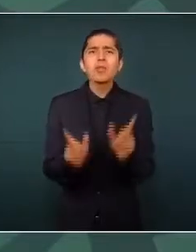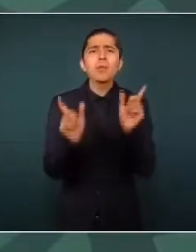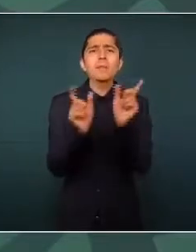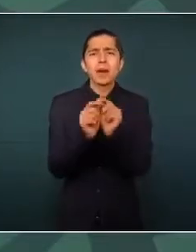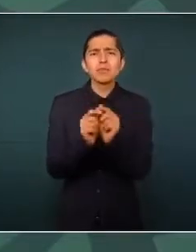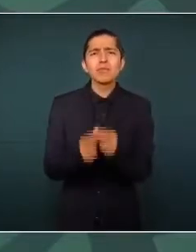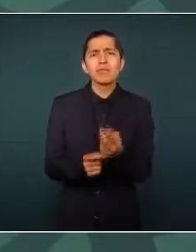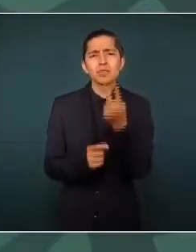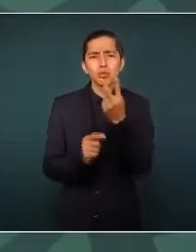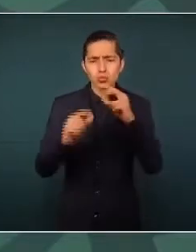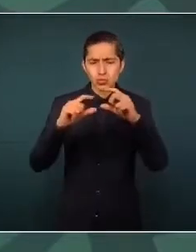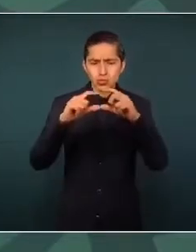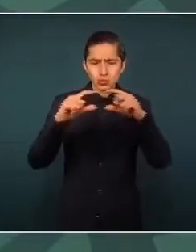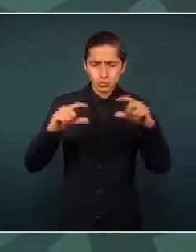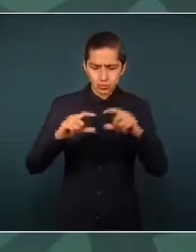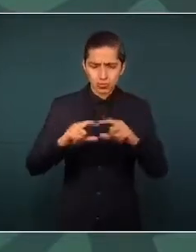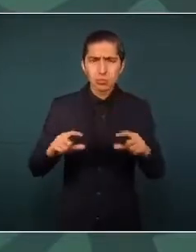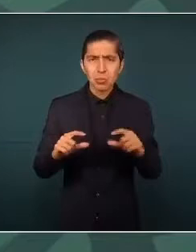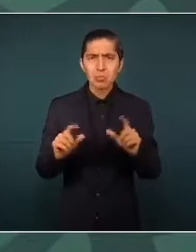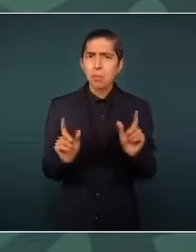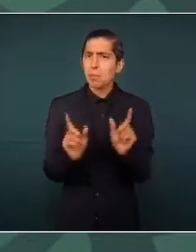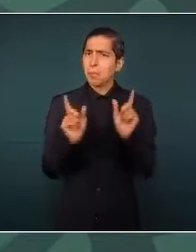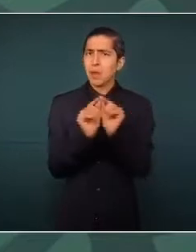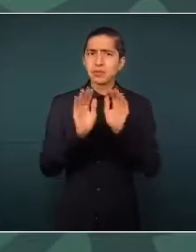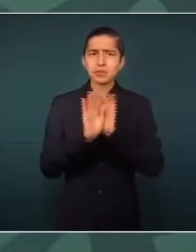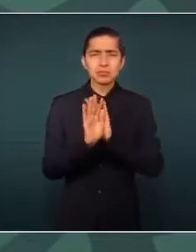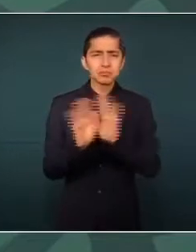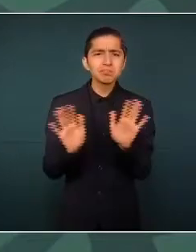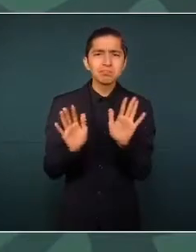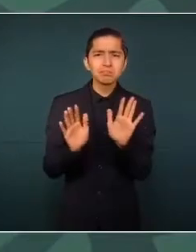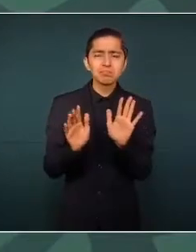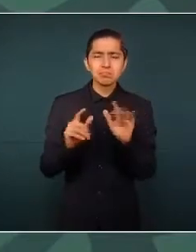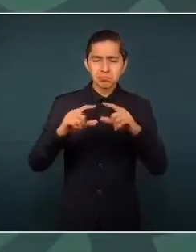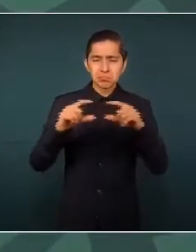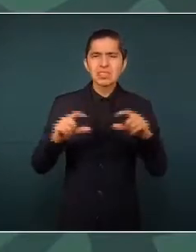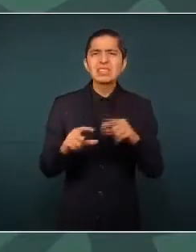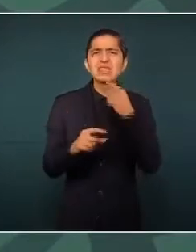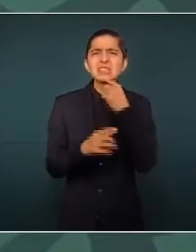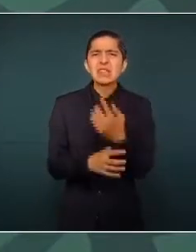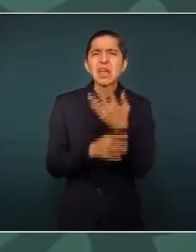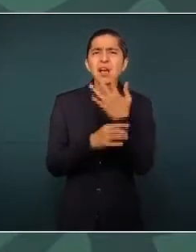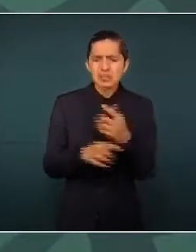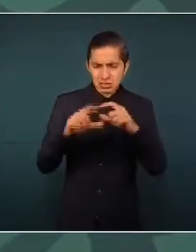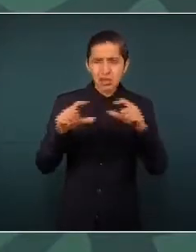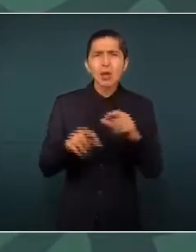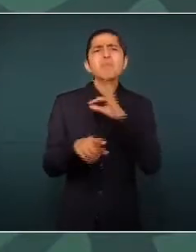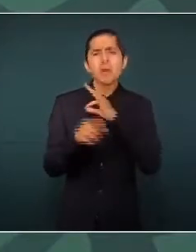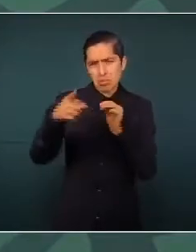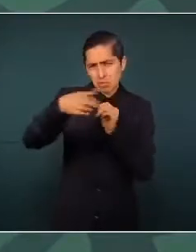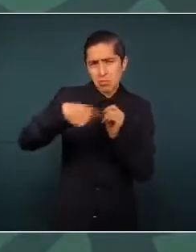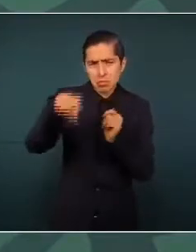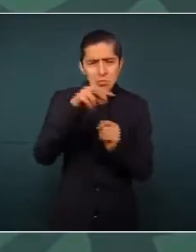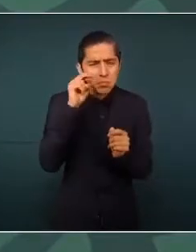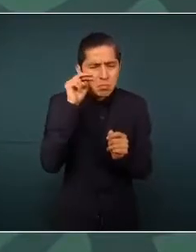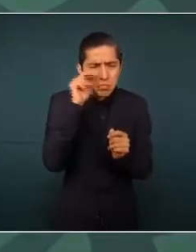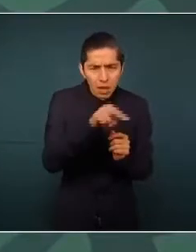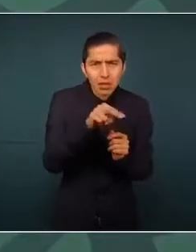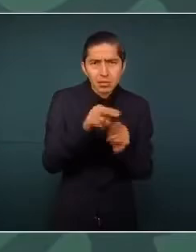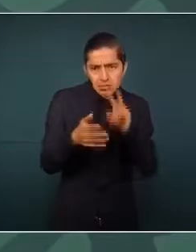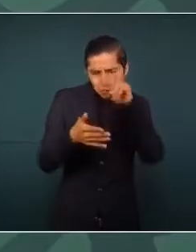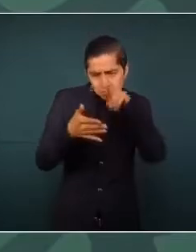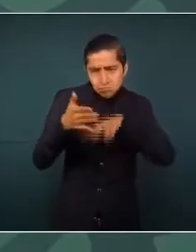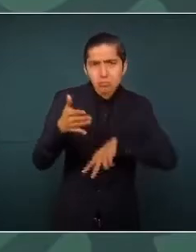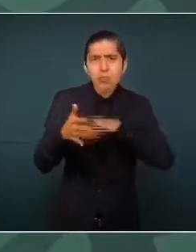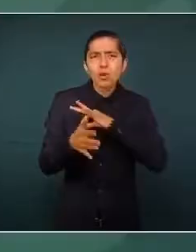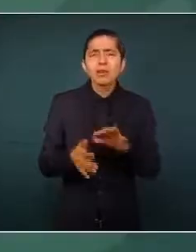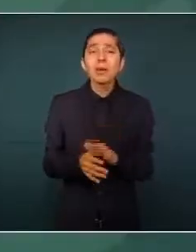párrafos. Y en esos 2 párrafos lo que se establece, y lo pueden ustedes ver, es